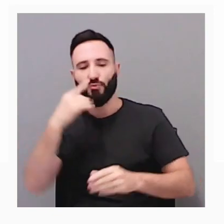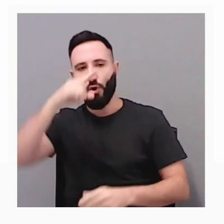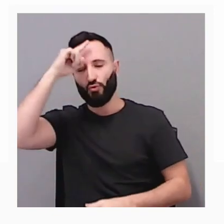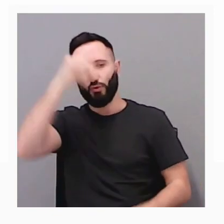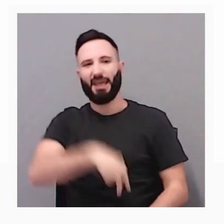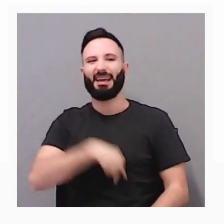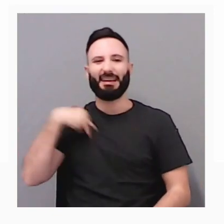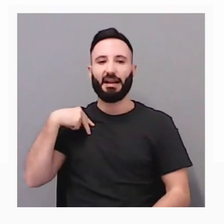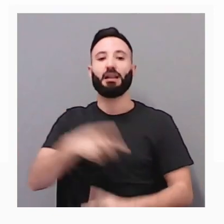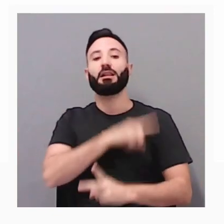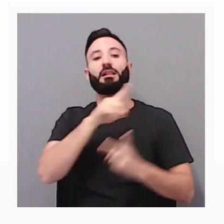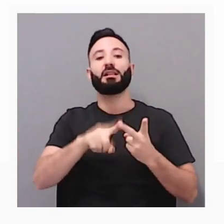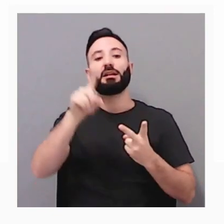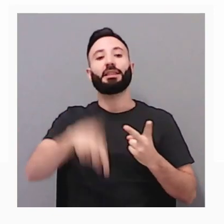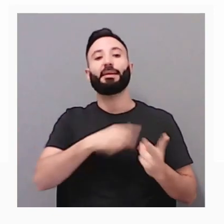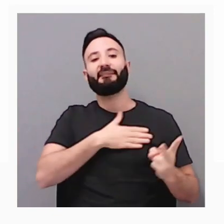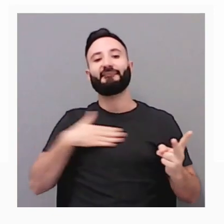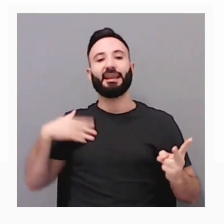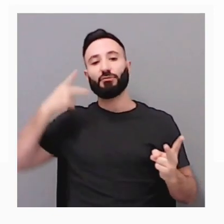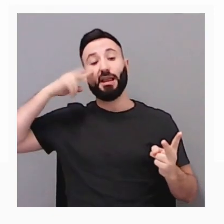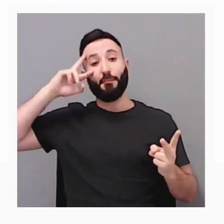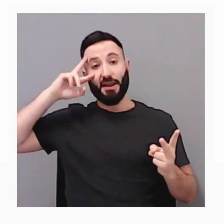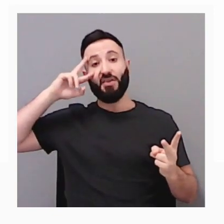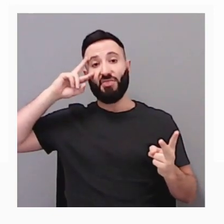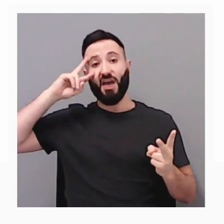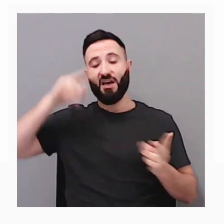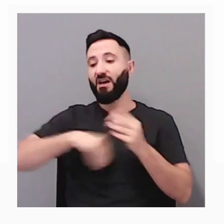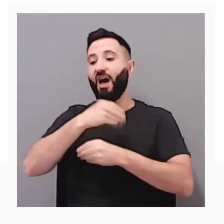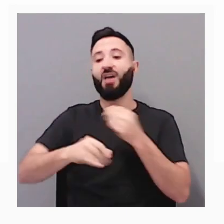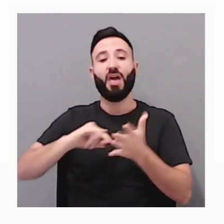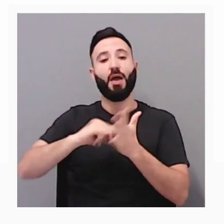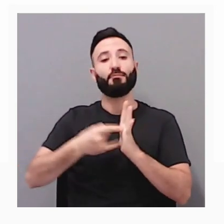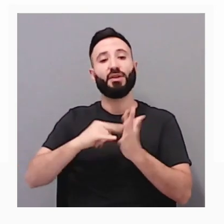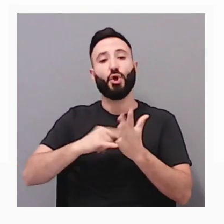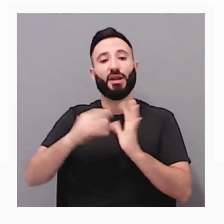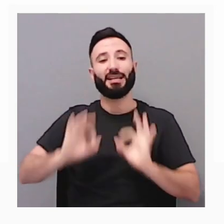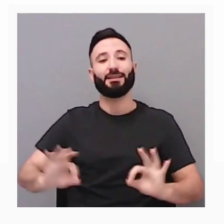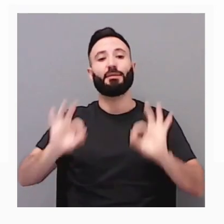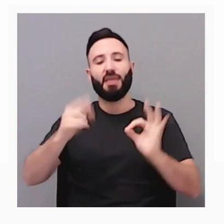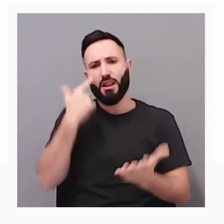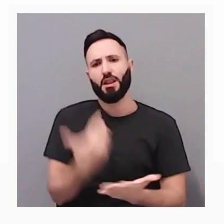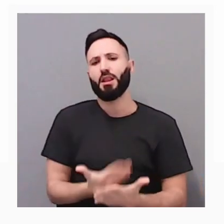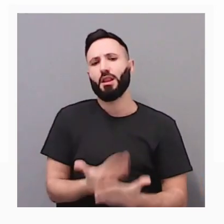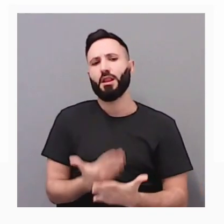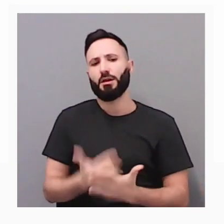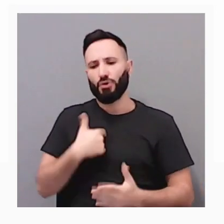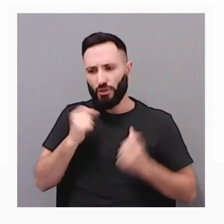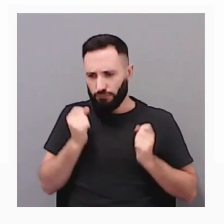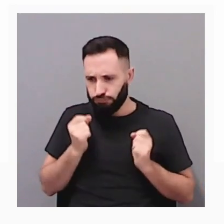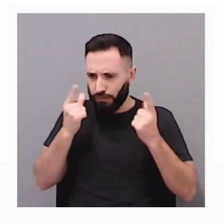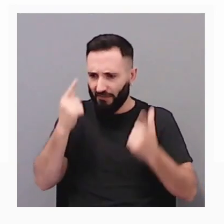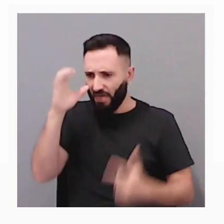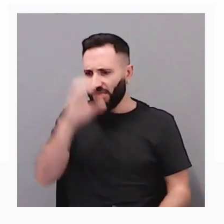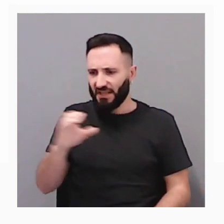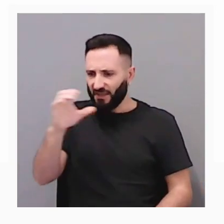general. Queremos también que esto se haga con una metodología que está basada en la evidencia, en lo que se ha descubierto